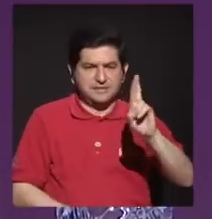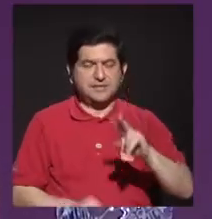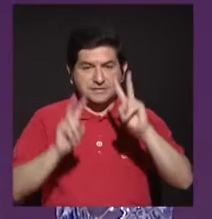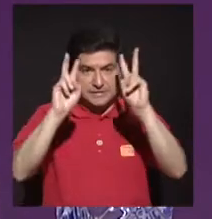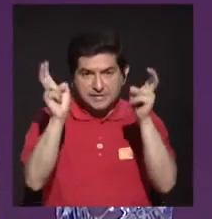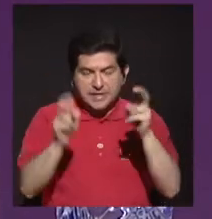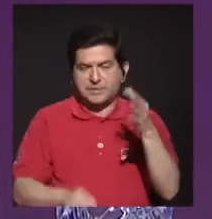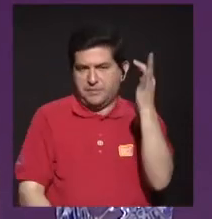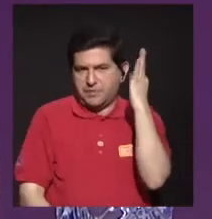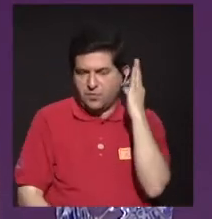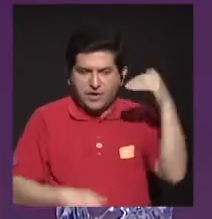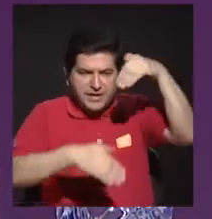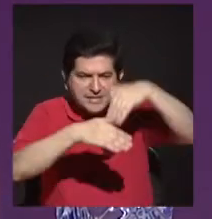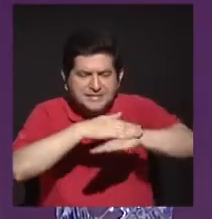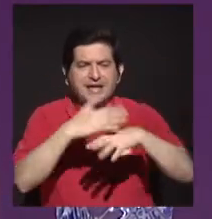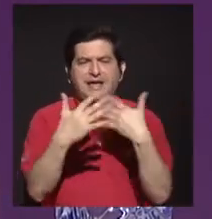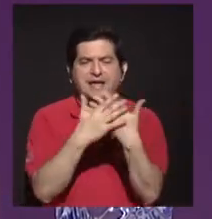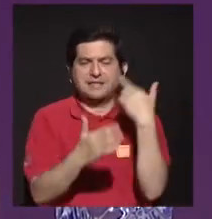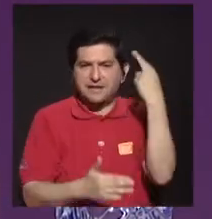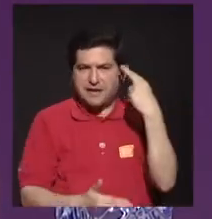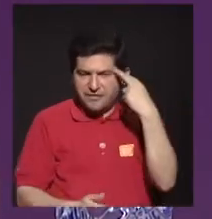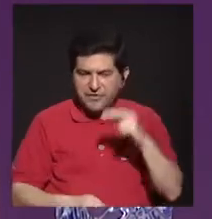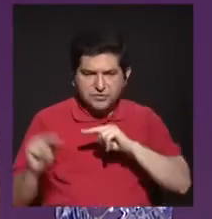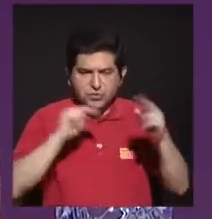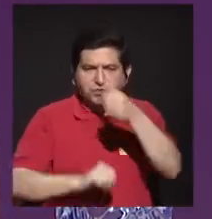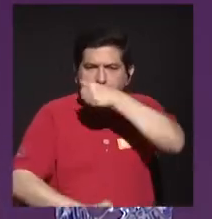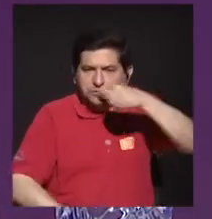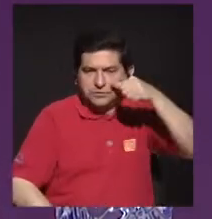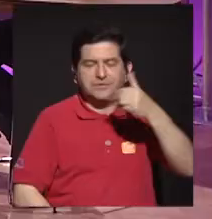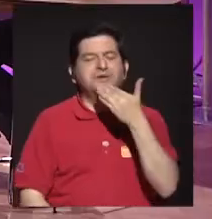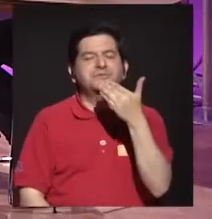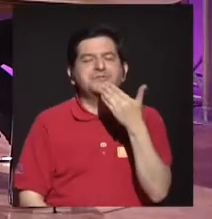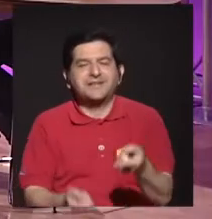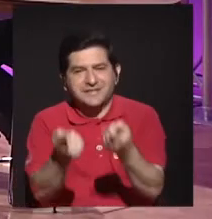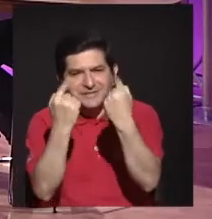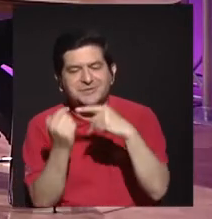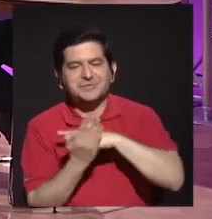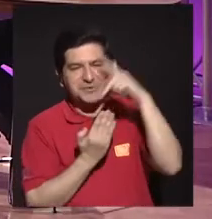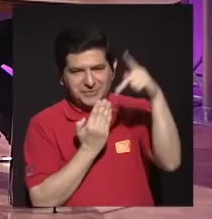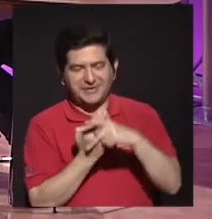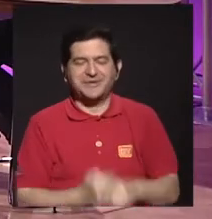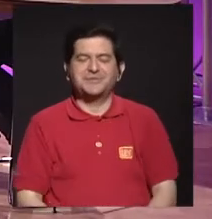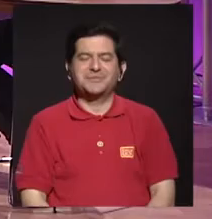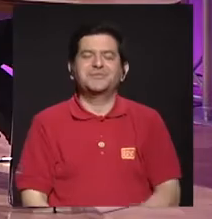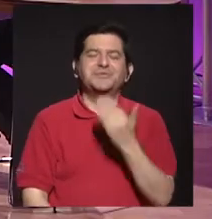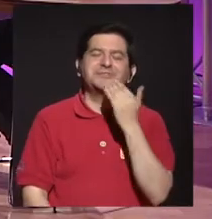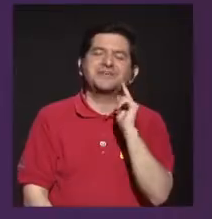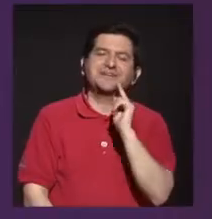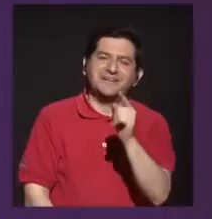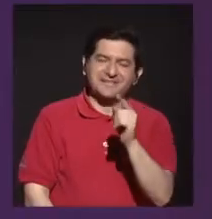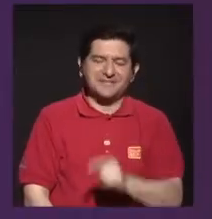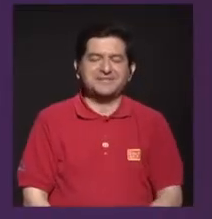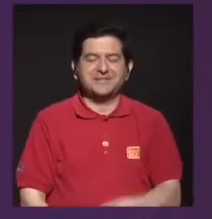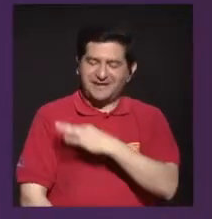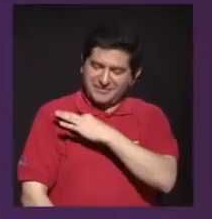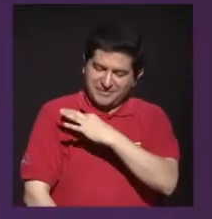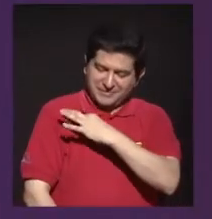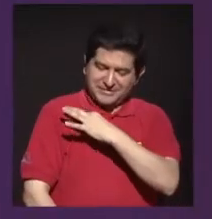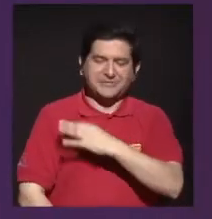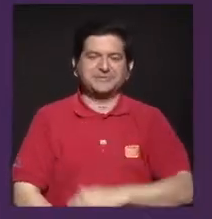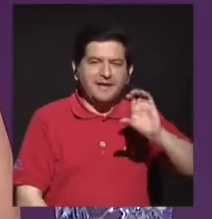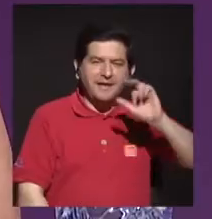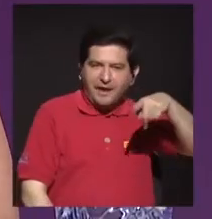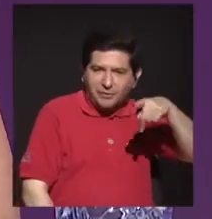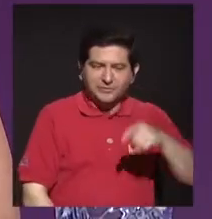tema de las mujeres que ingresan a la cárcel por tráfico de drogas. Gracias por estar acá en el programa, Claudia. Muchísimas gracias a vos, María José, por invitarme. Con